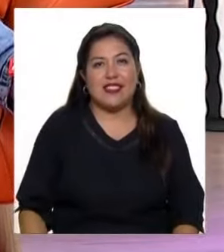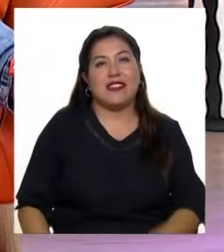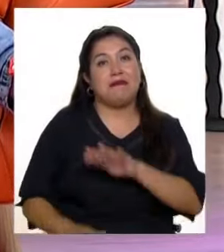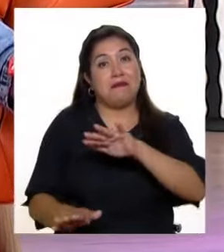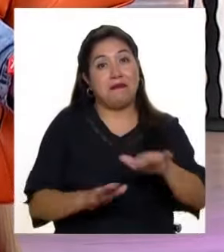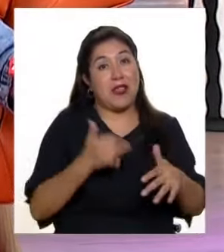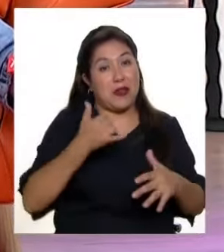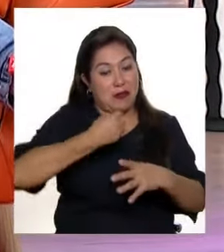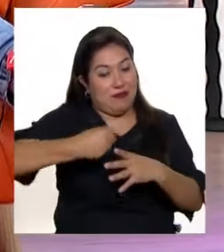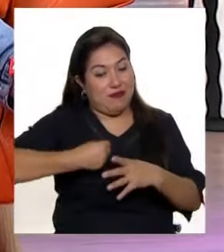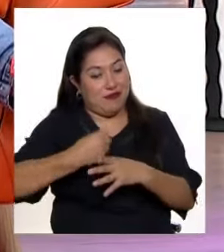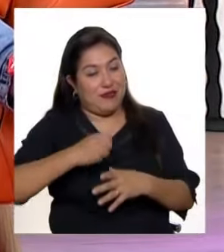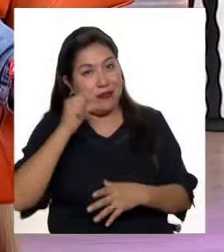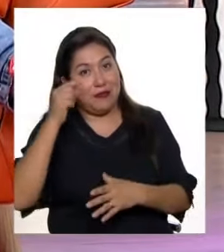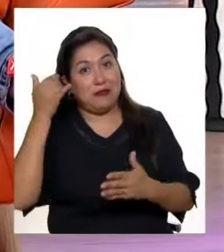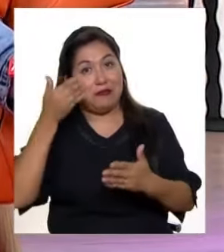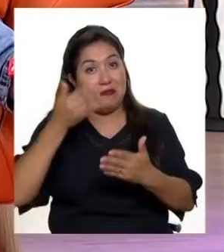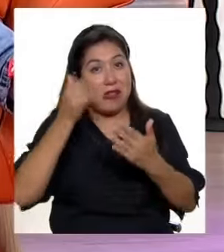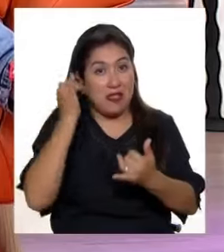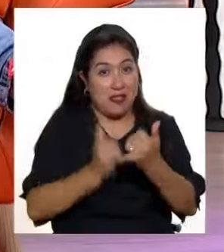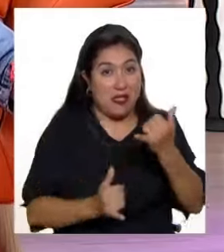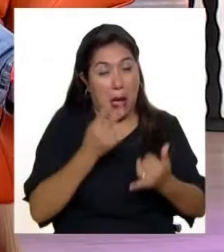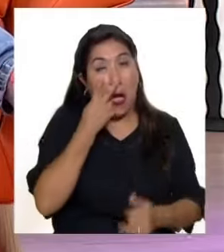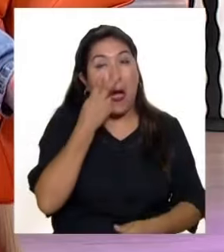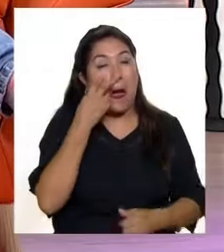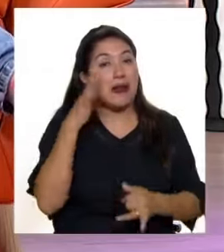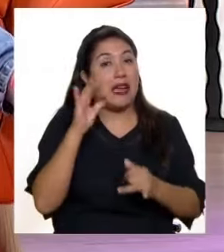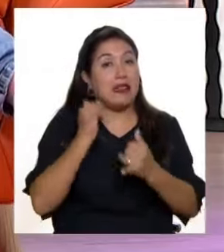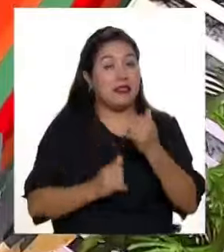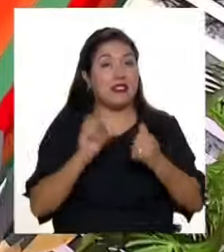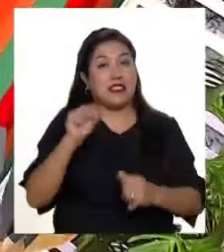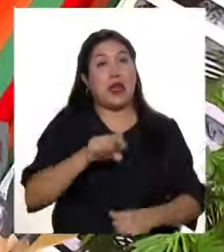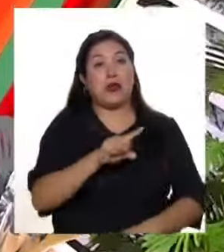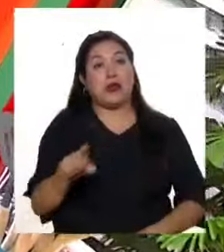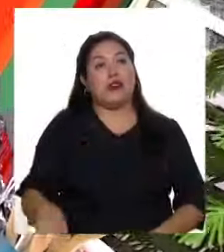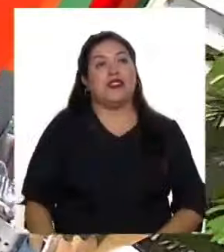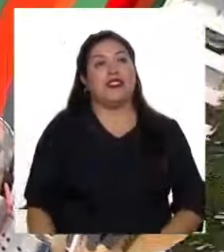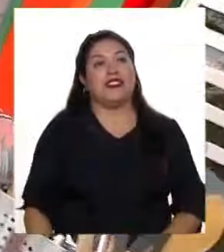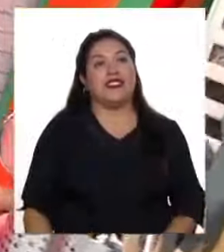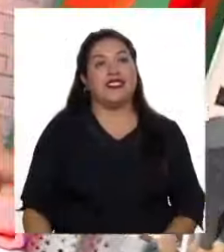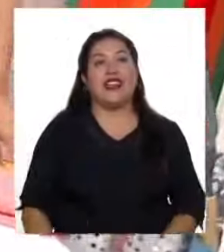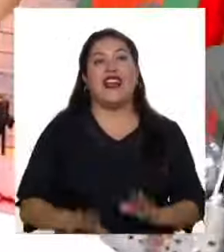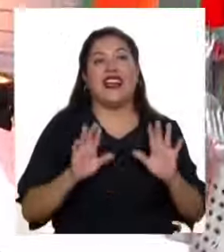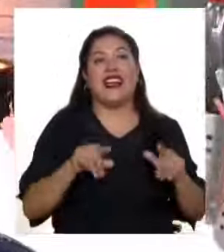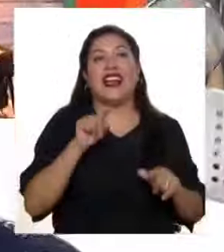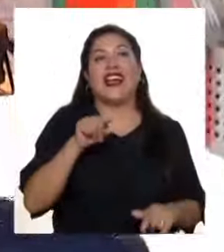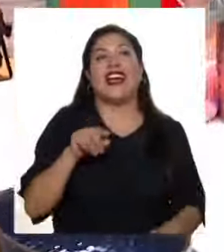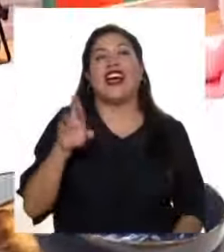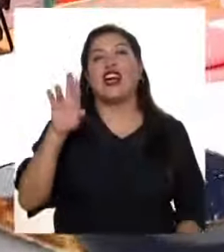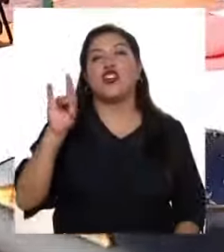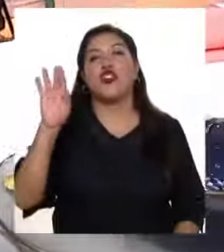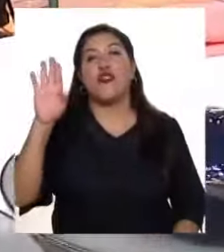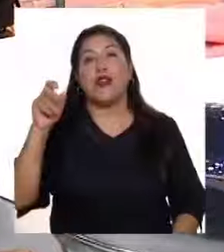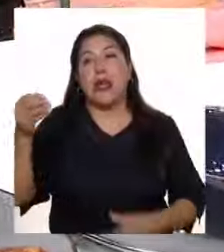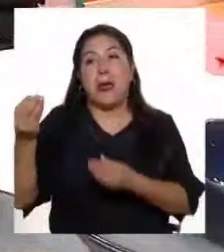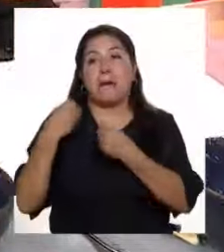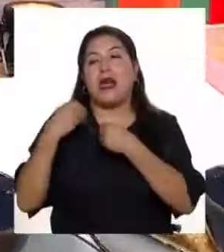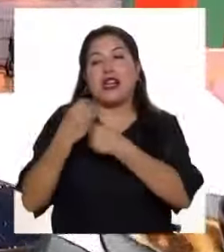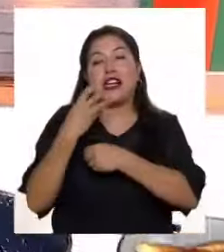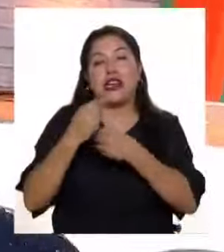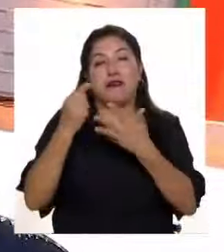Piso, si es que ya la terminó. Ya avanzó mi querido un poco. Piso, ¿avanzó o no avanzó? Justo le estaba dando algunos tips acá, Rubí. Y mira cómo está esta sopita. Mira,